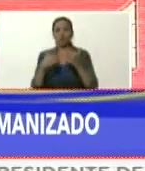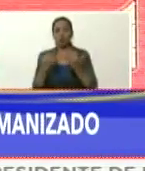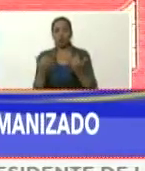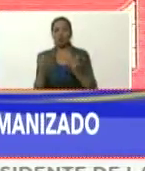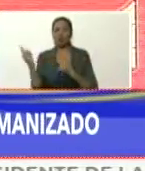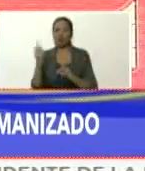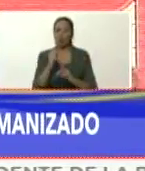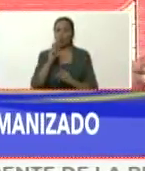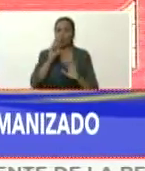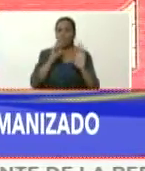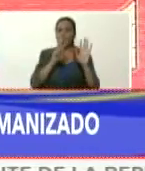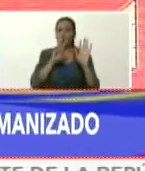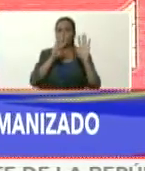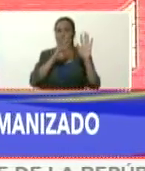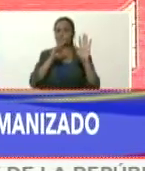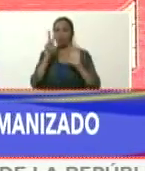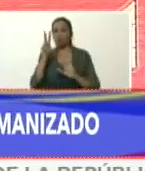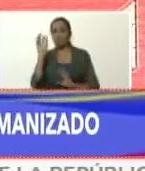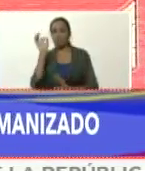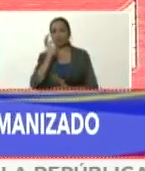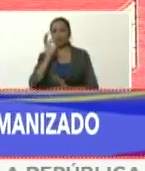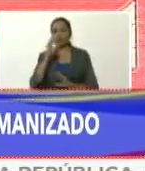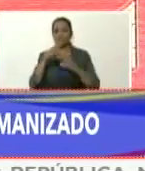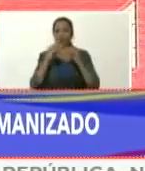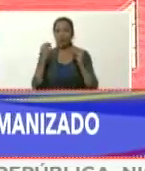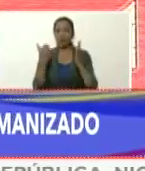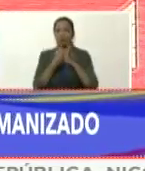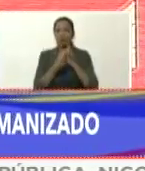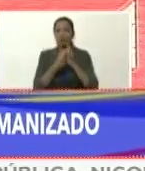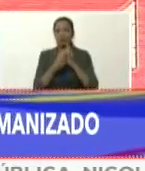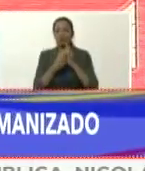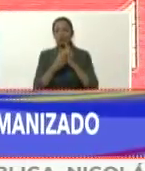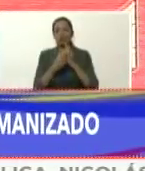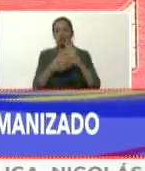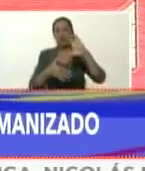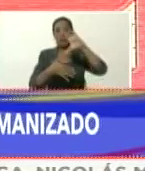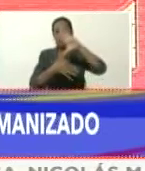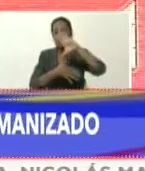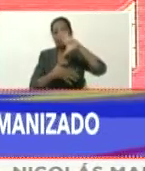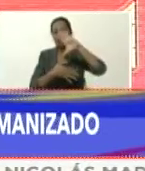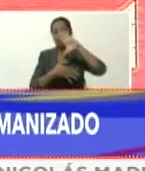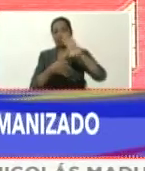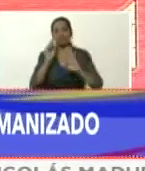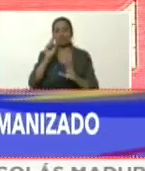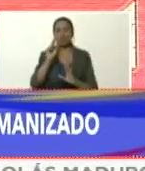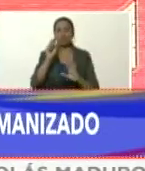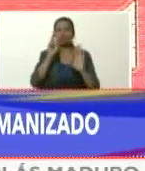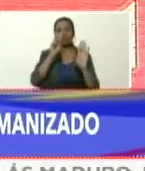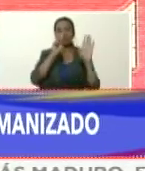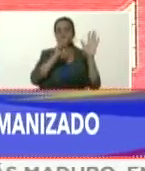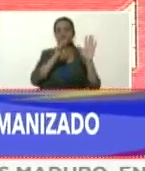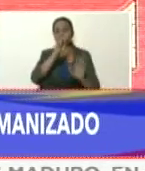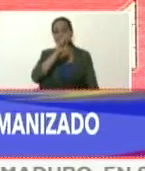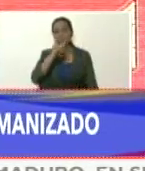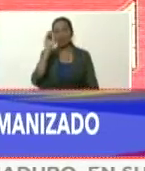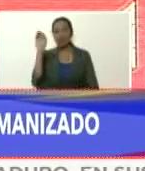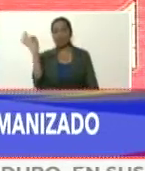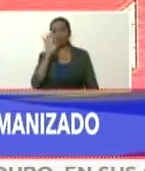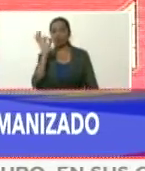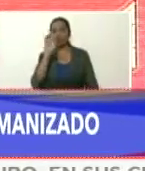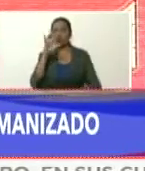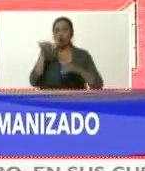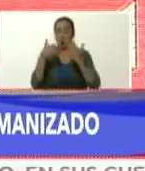casi un 92% de la vacunación de las Américas. Tenemos que llegar al 100%. Y ahora está la